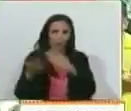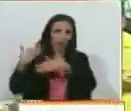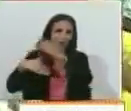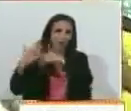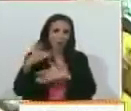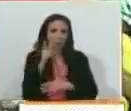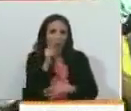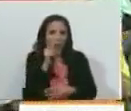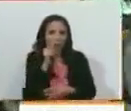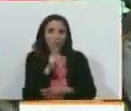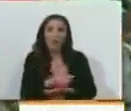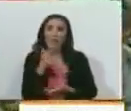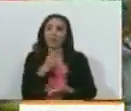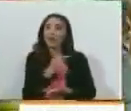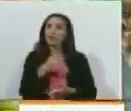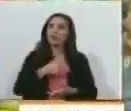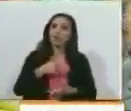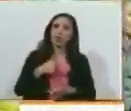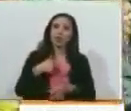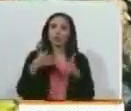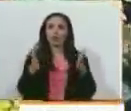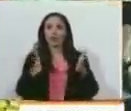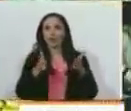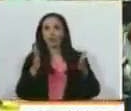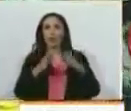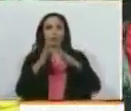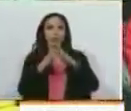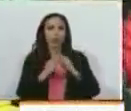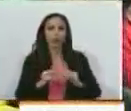echar una revolcada.